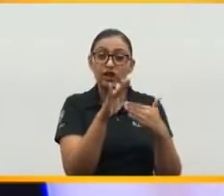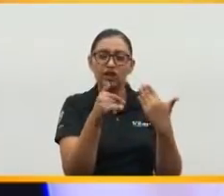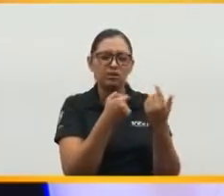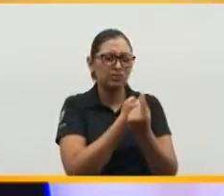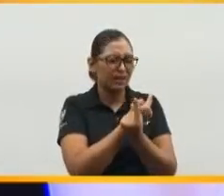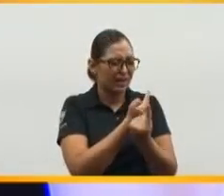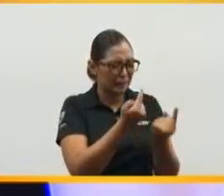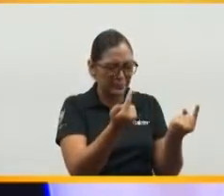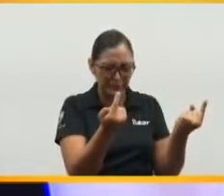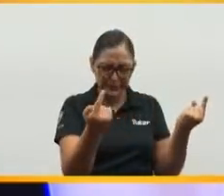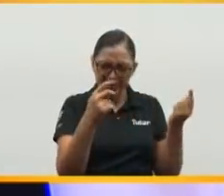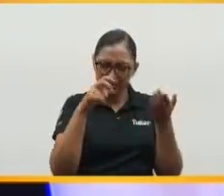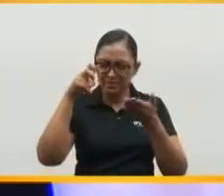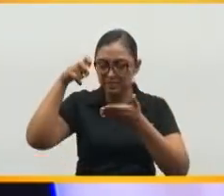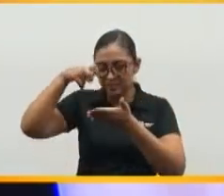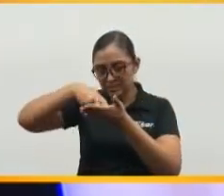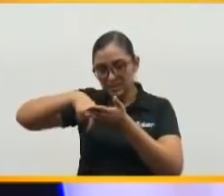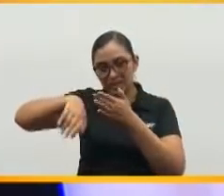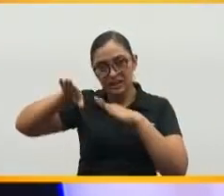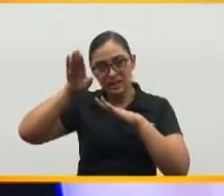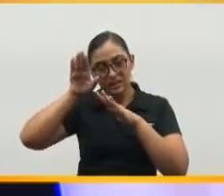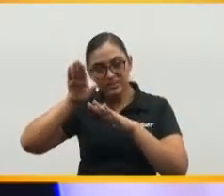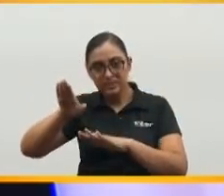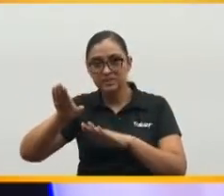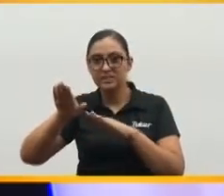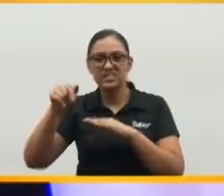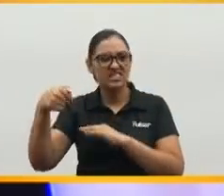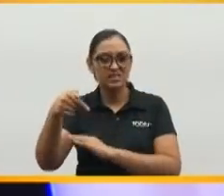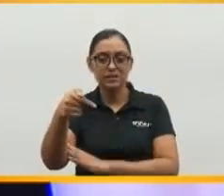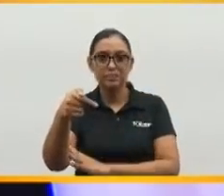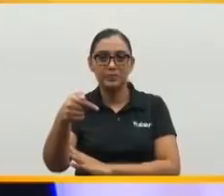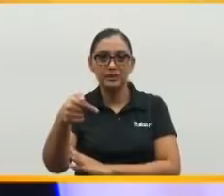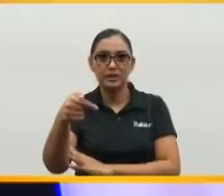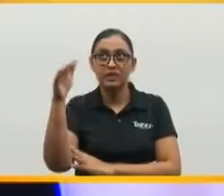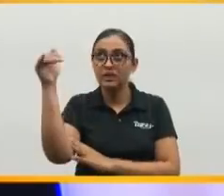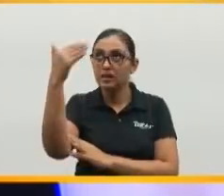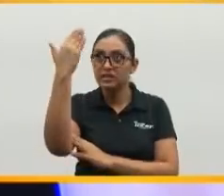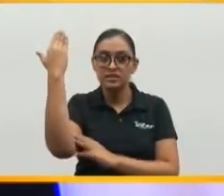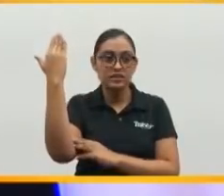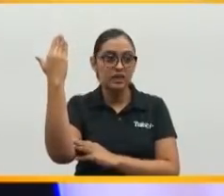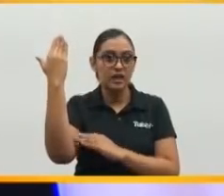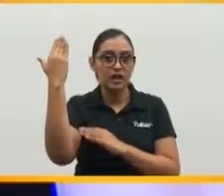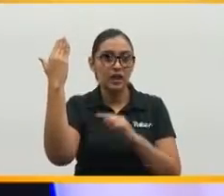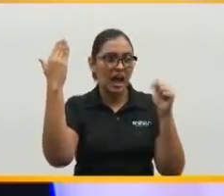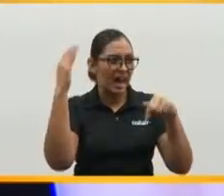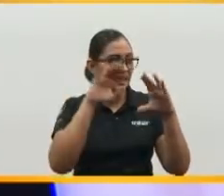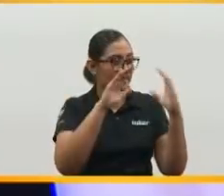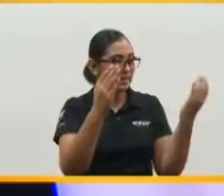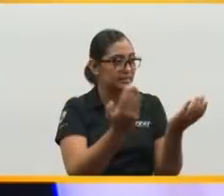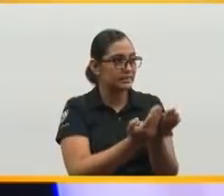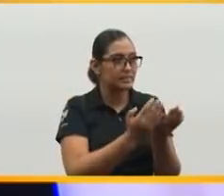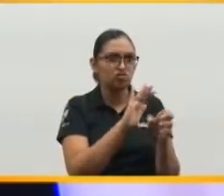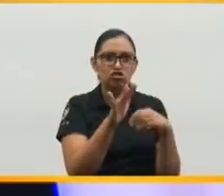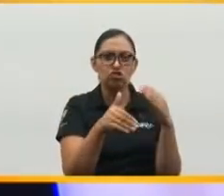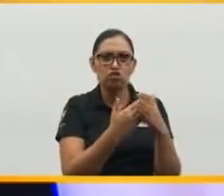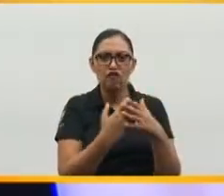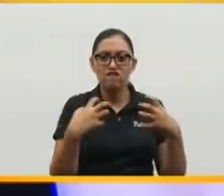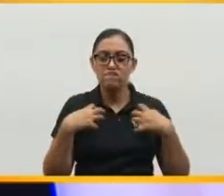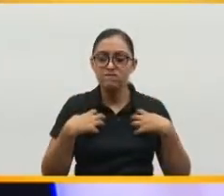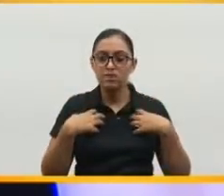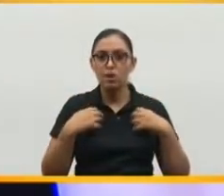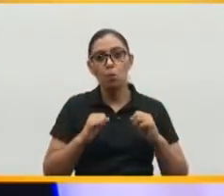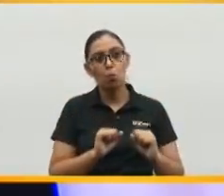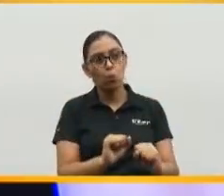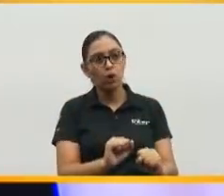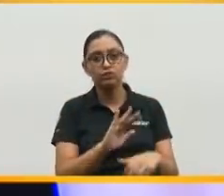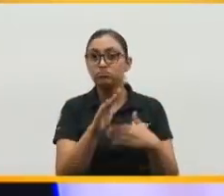de los que están en los cielos y los que están en la tierra, de los que están vivos hoy y de los que estaremos muertos mañana.